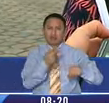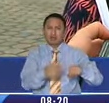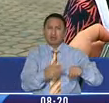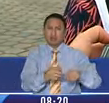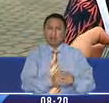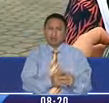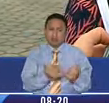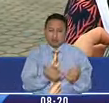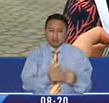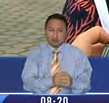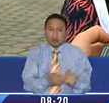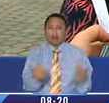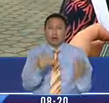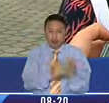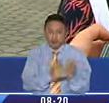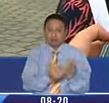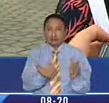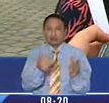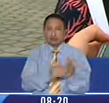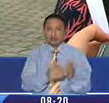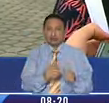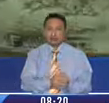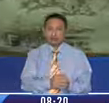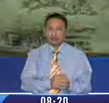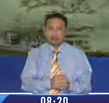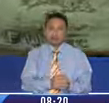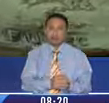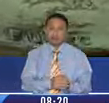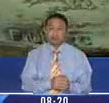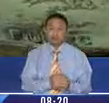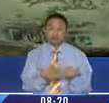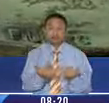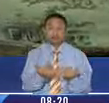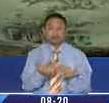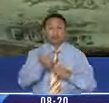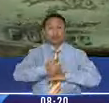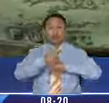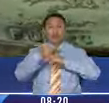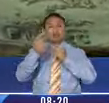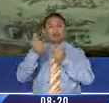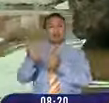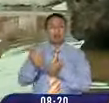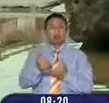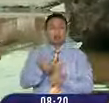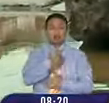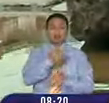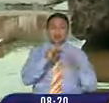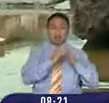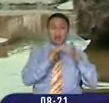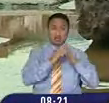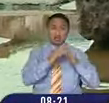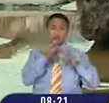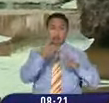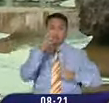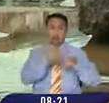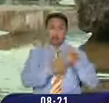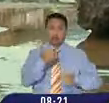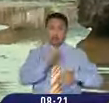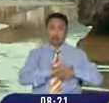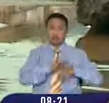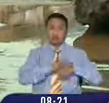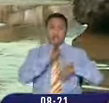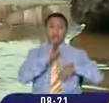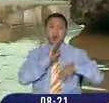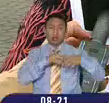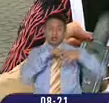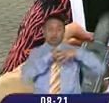porque ahora se ha vuelto más o menos a los 8 meses. Esperan una pronta solución, pues las viviendas se han visto afectadas por la filtración